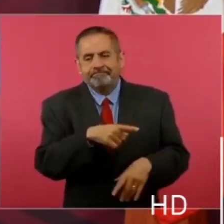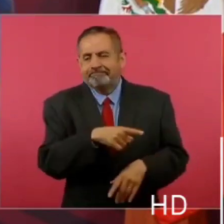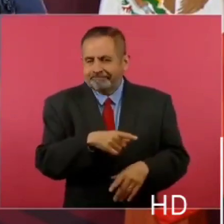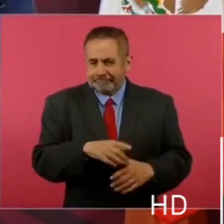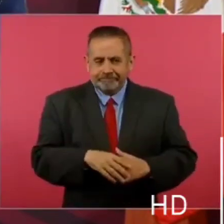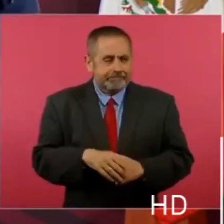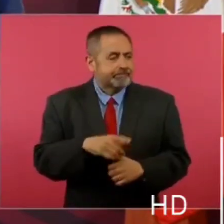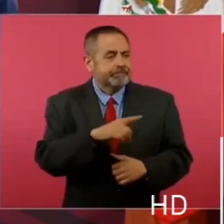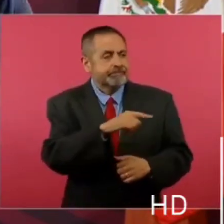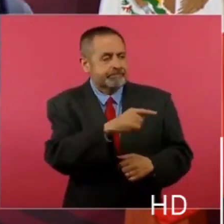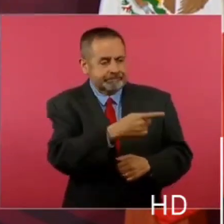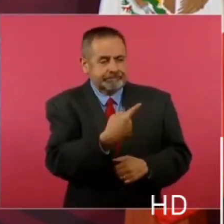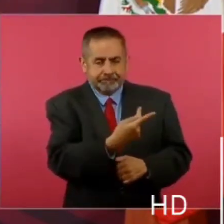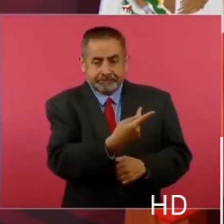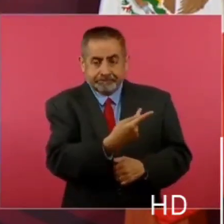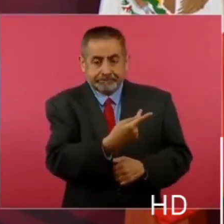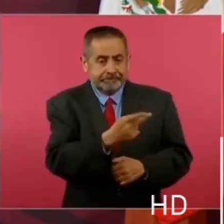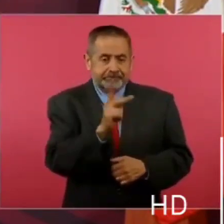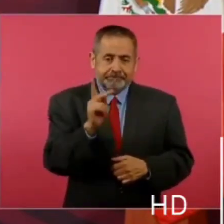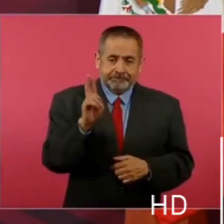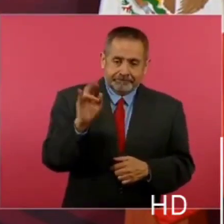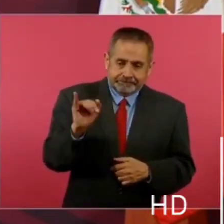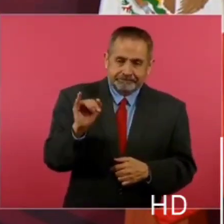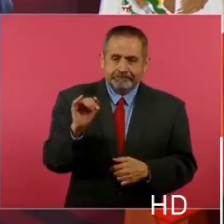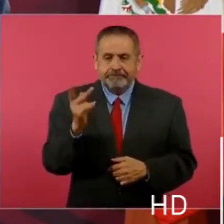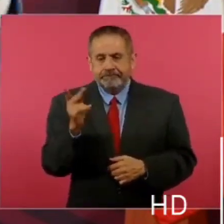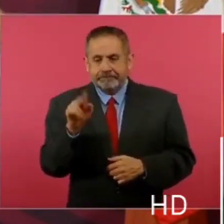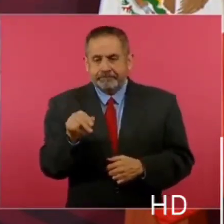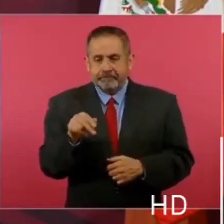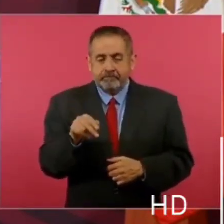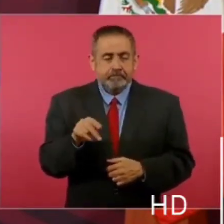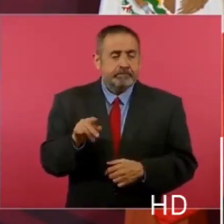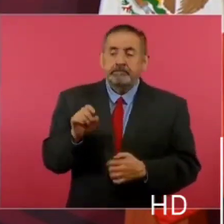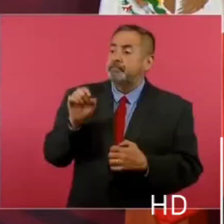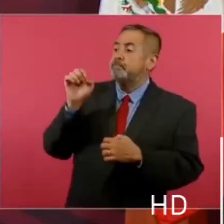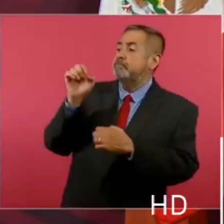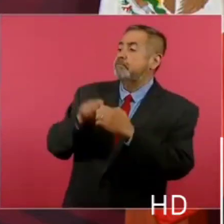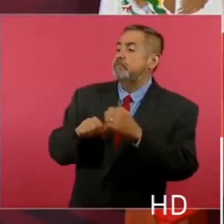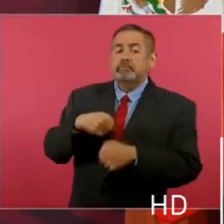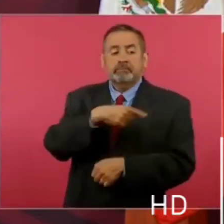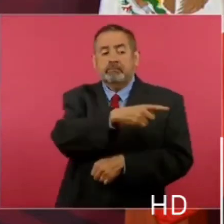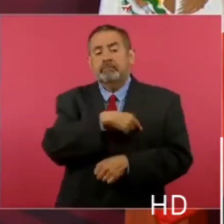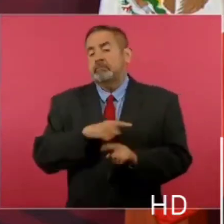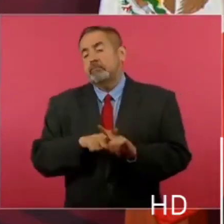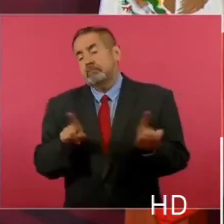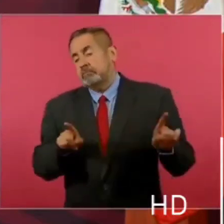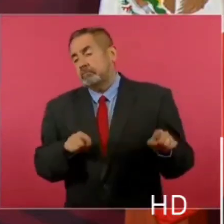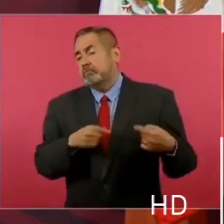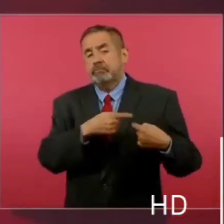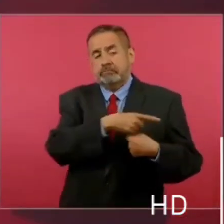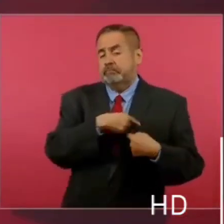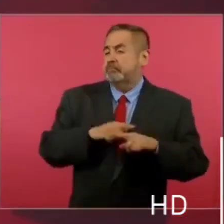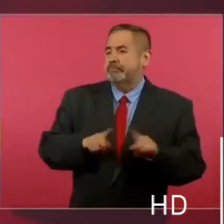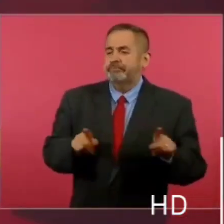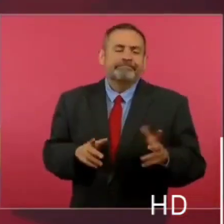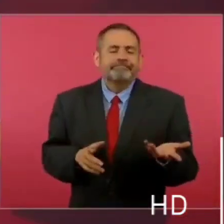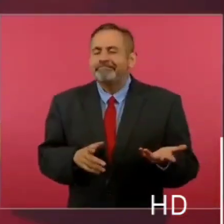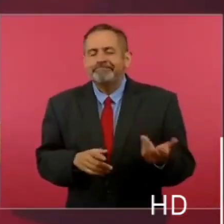a engañar de que eran diferentes, y al final